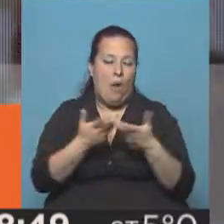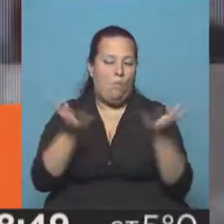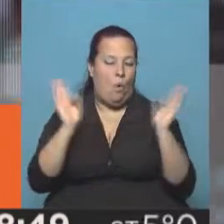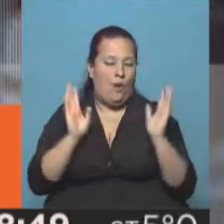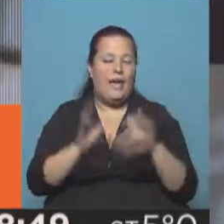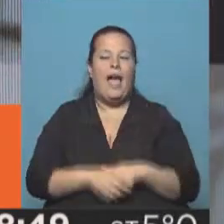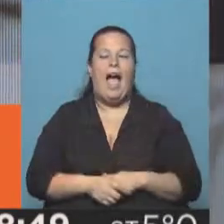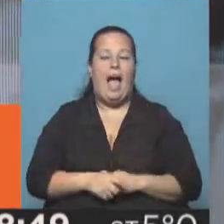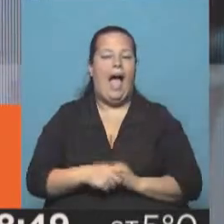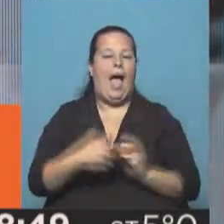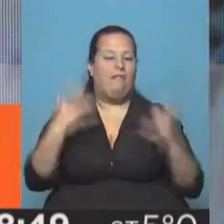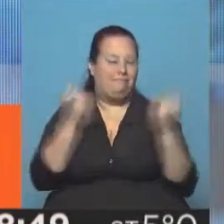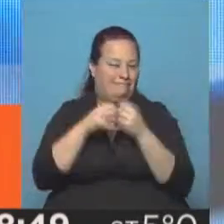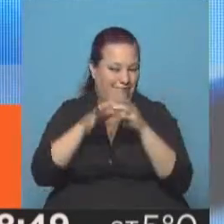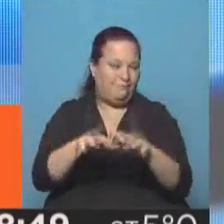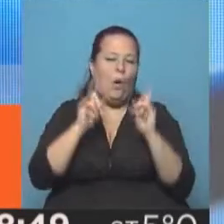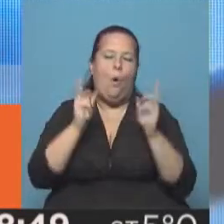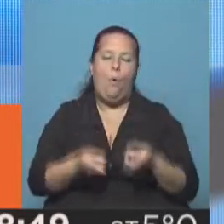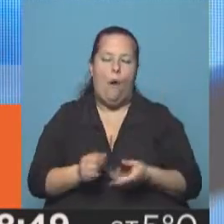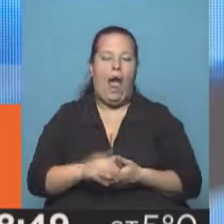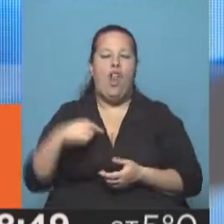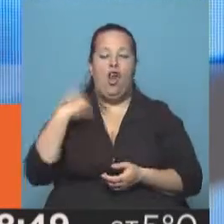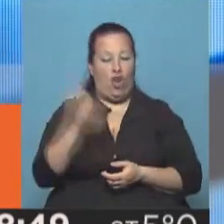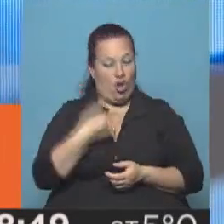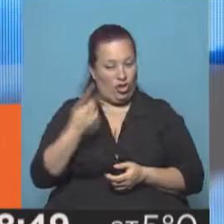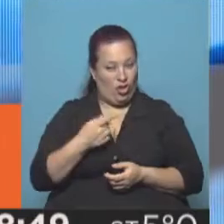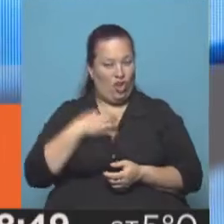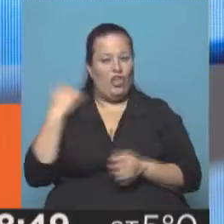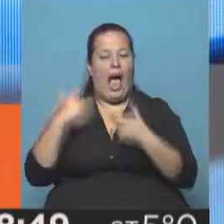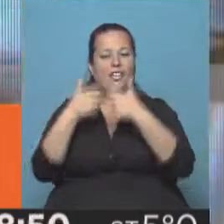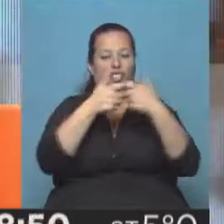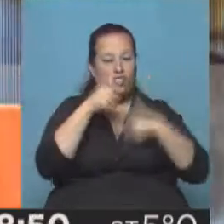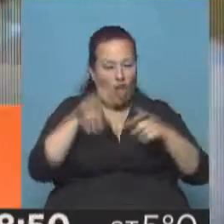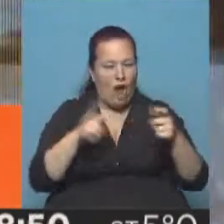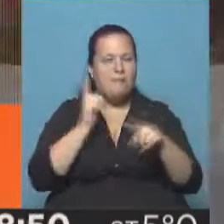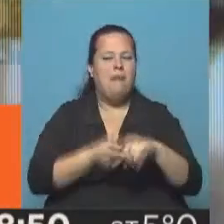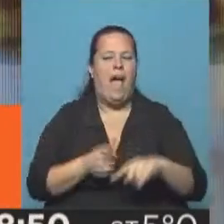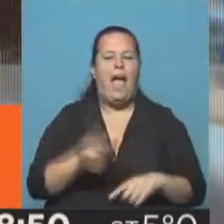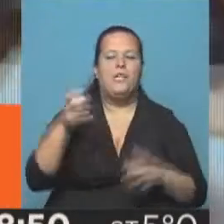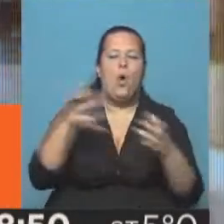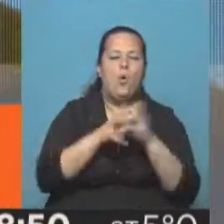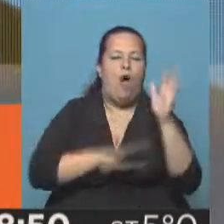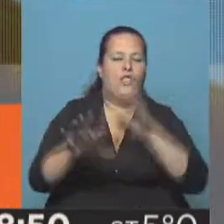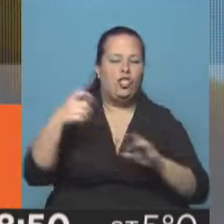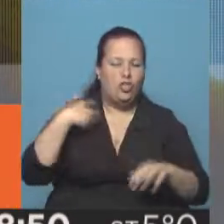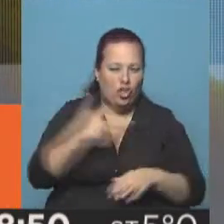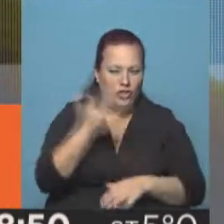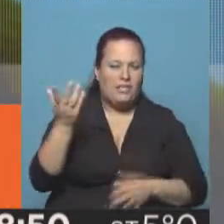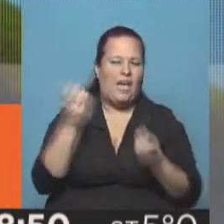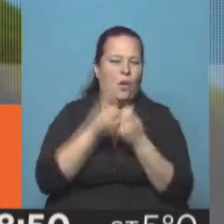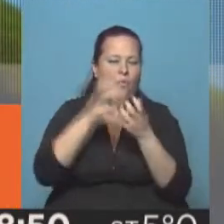bastante masiva igualmente tanto nosotros asociaciones de consumidores como organizaciones sociales